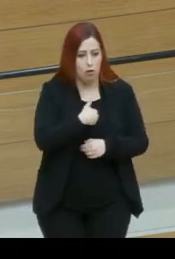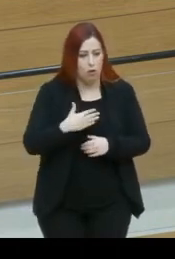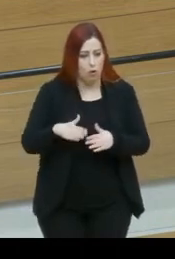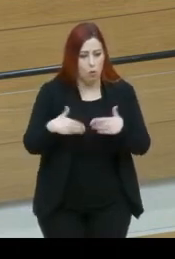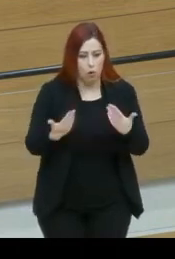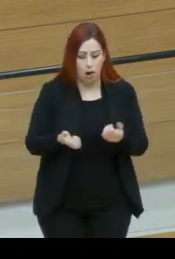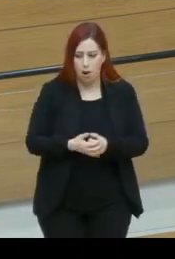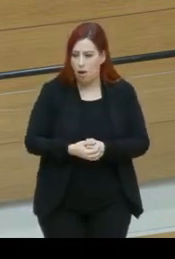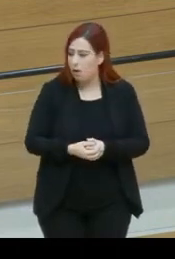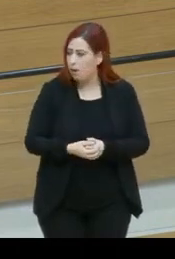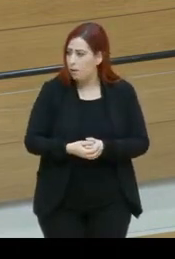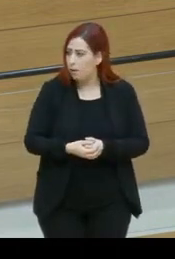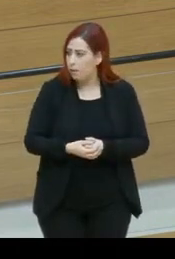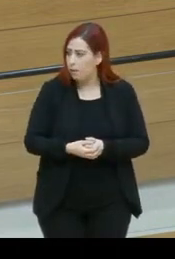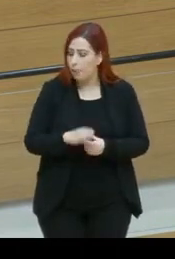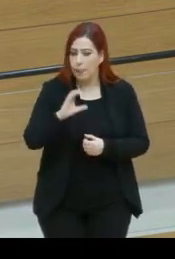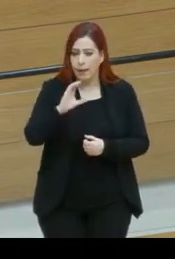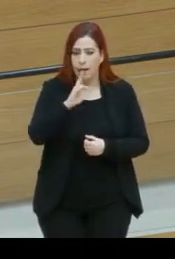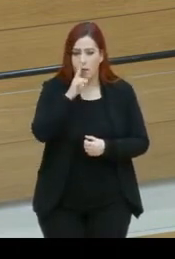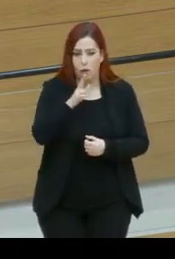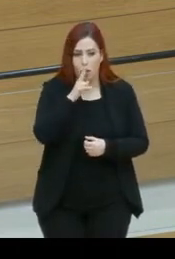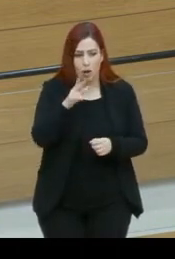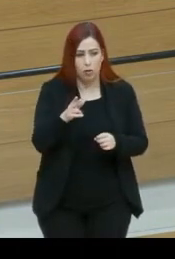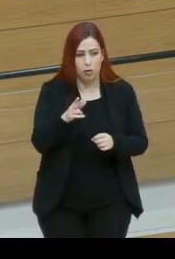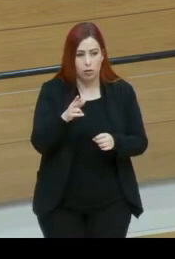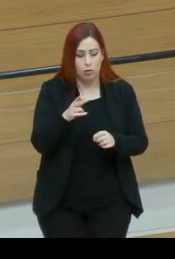como carbohidratos como fármacos.